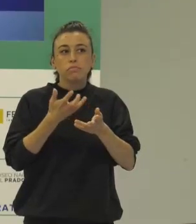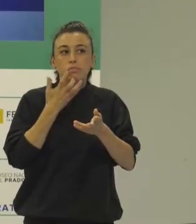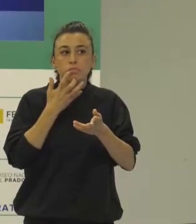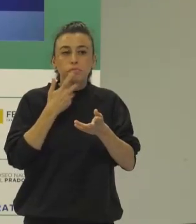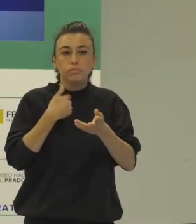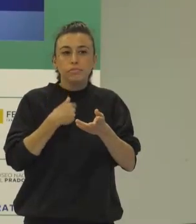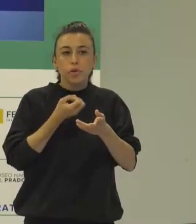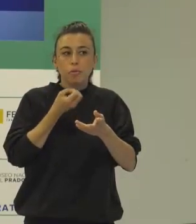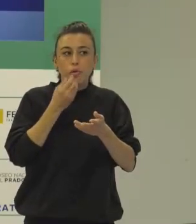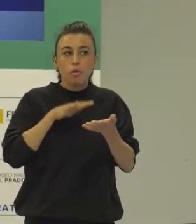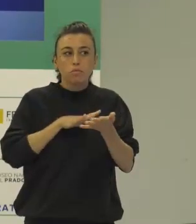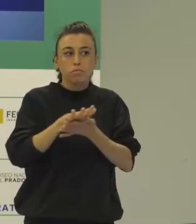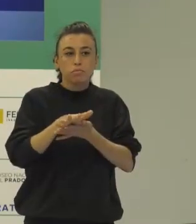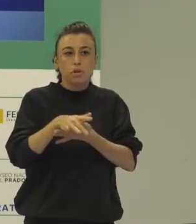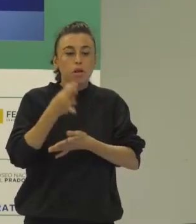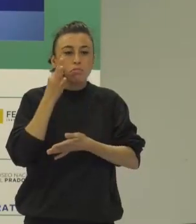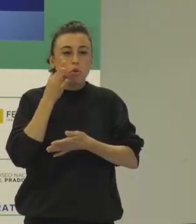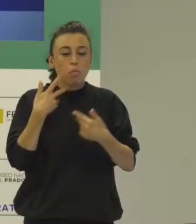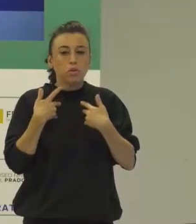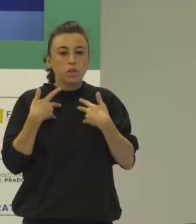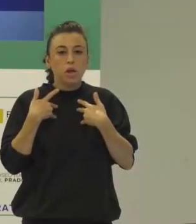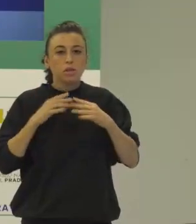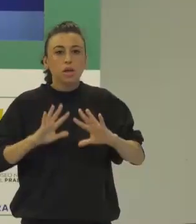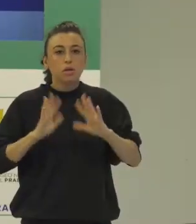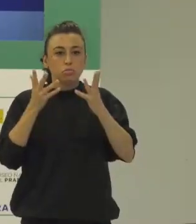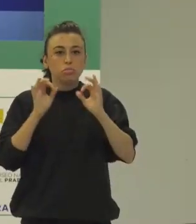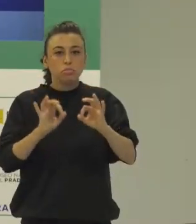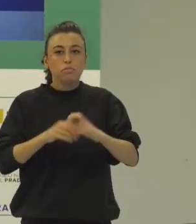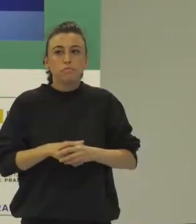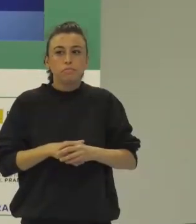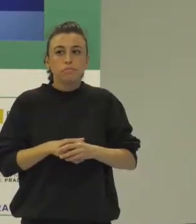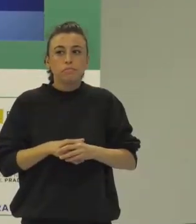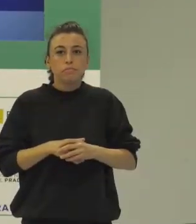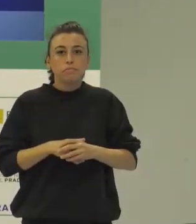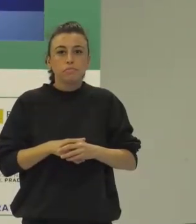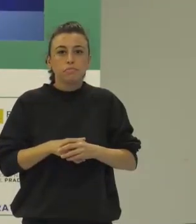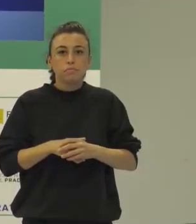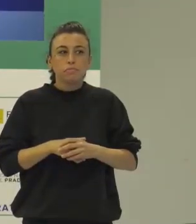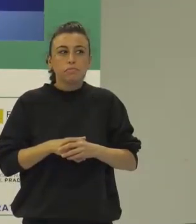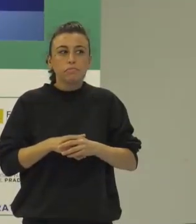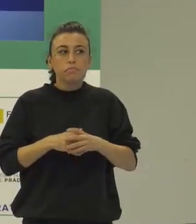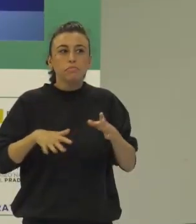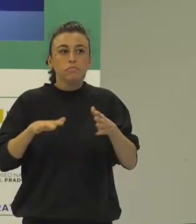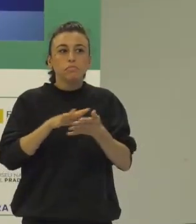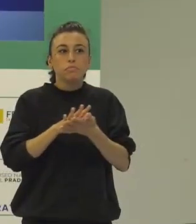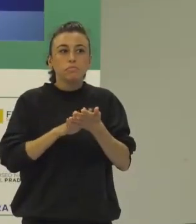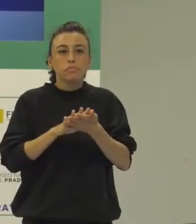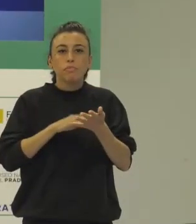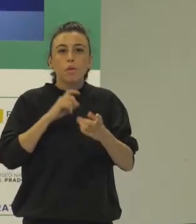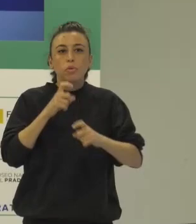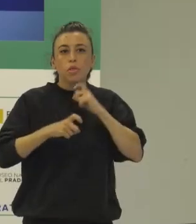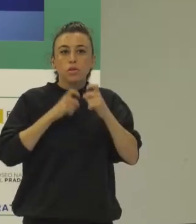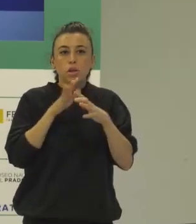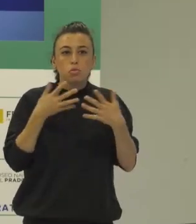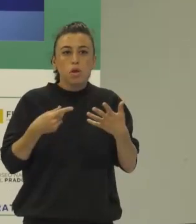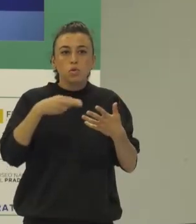de mujeres víctimas y sobrevivientes. Dinosaurio Reloaded, violencias actuales en Guatemala, entre otros.